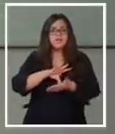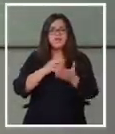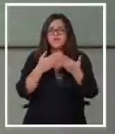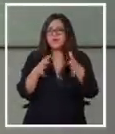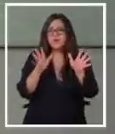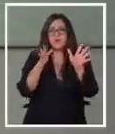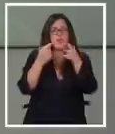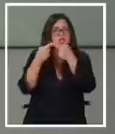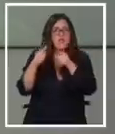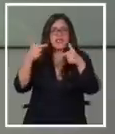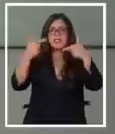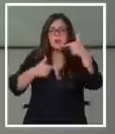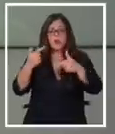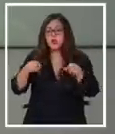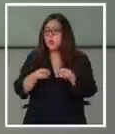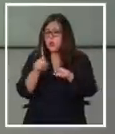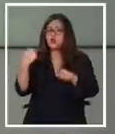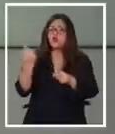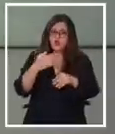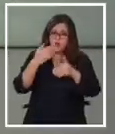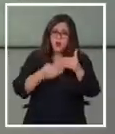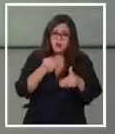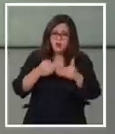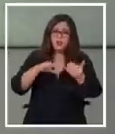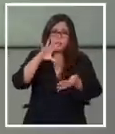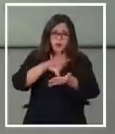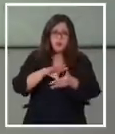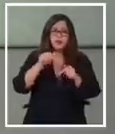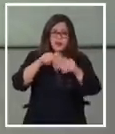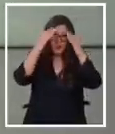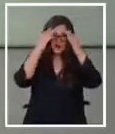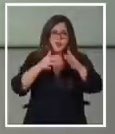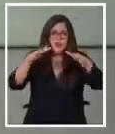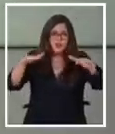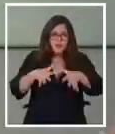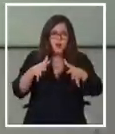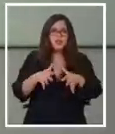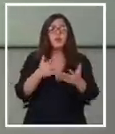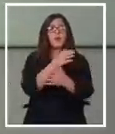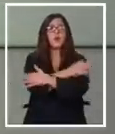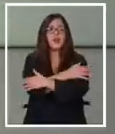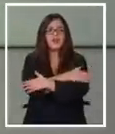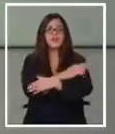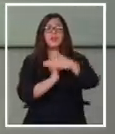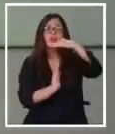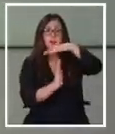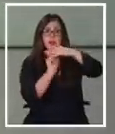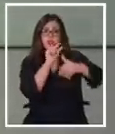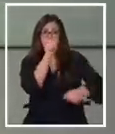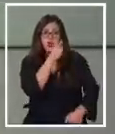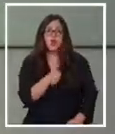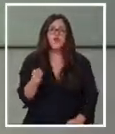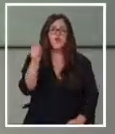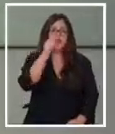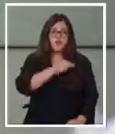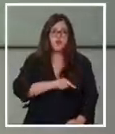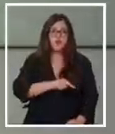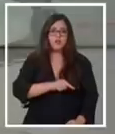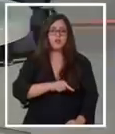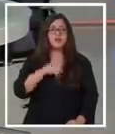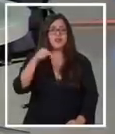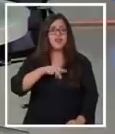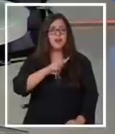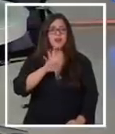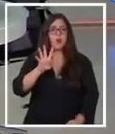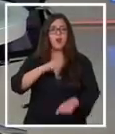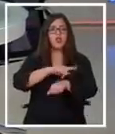diferencias políticas vamos a salir adelante como país y en eso va a estar todo mi esfuerzo y toda mi entrega un abrazo hacemos una pausa estamos de regreso de inmediato en